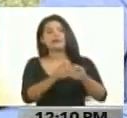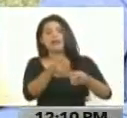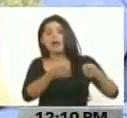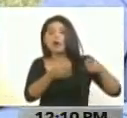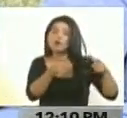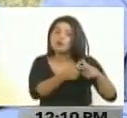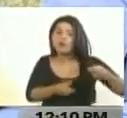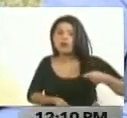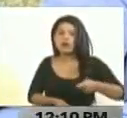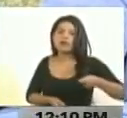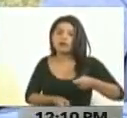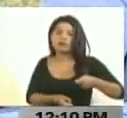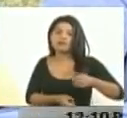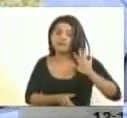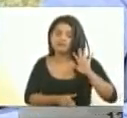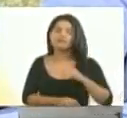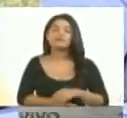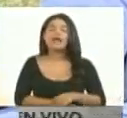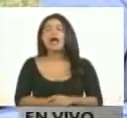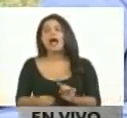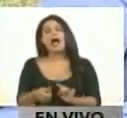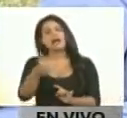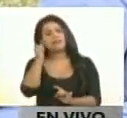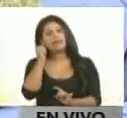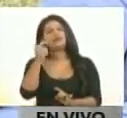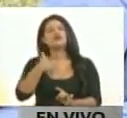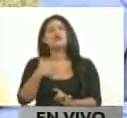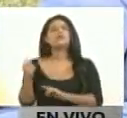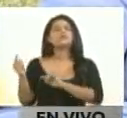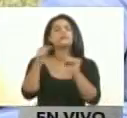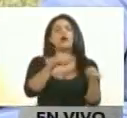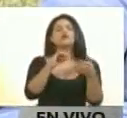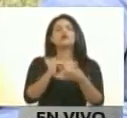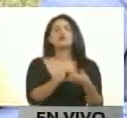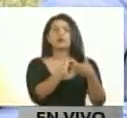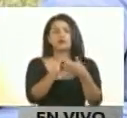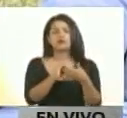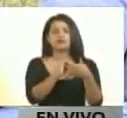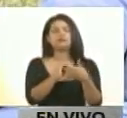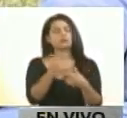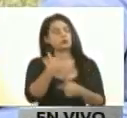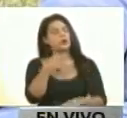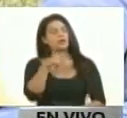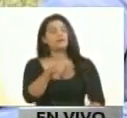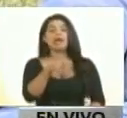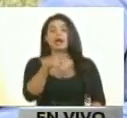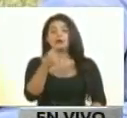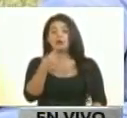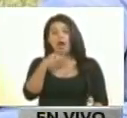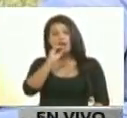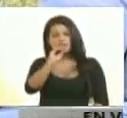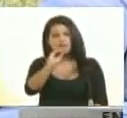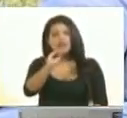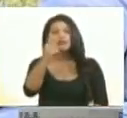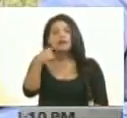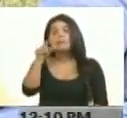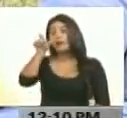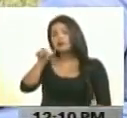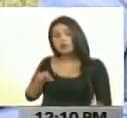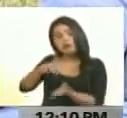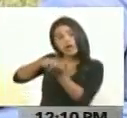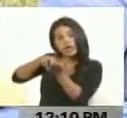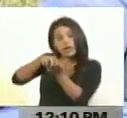en Trujillo, yo había anunciado de una persona que, manipulando el sistema, al tratar de